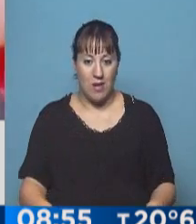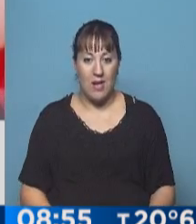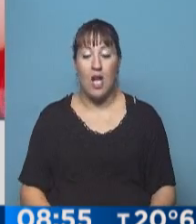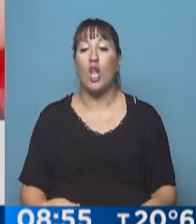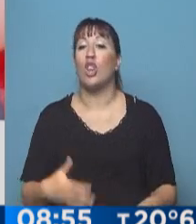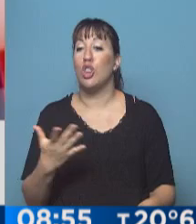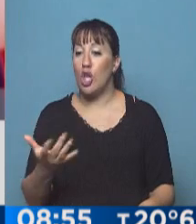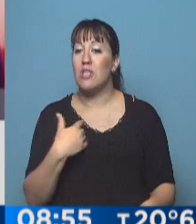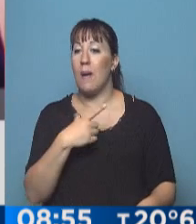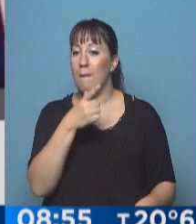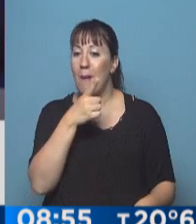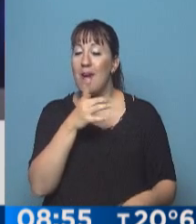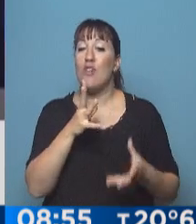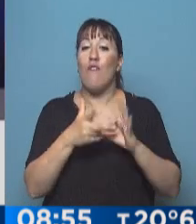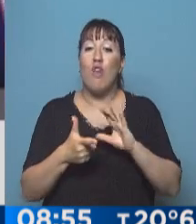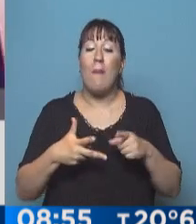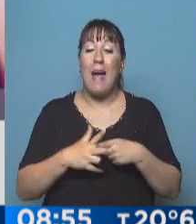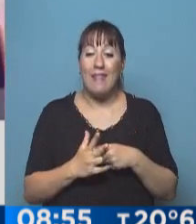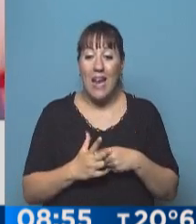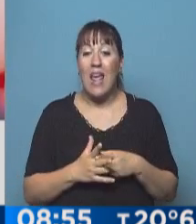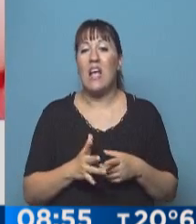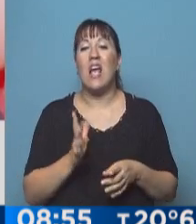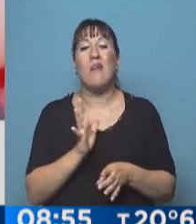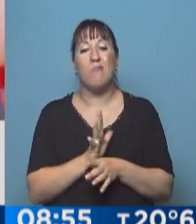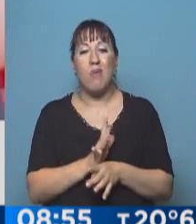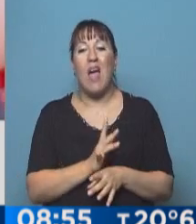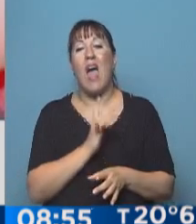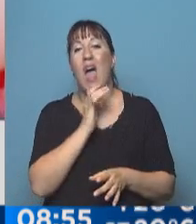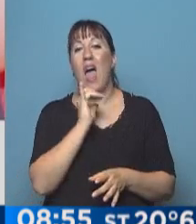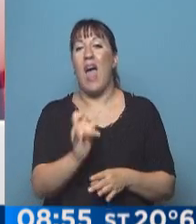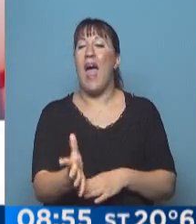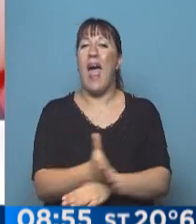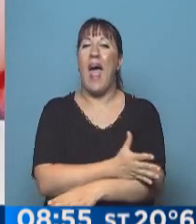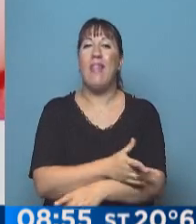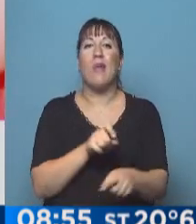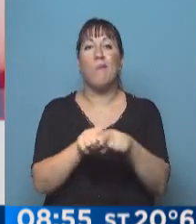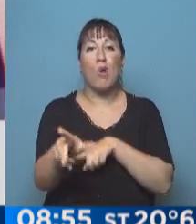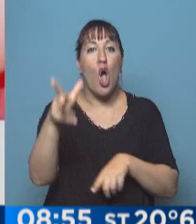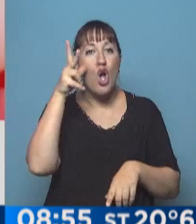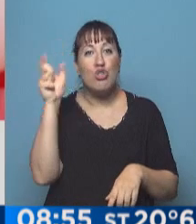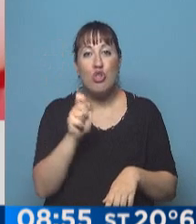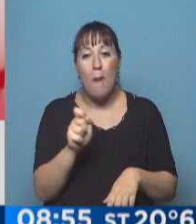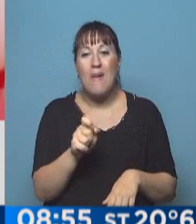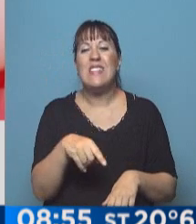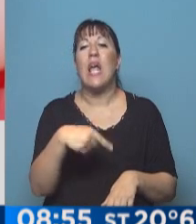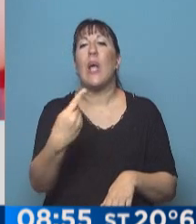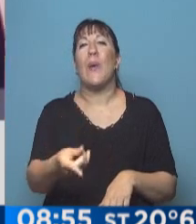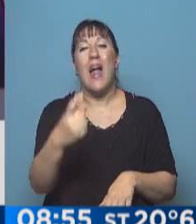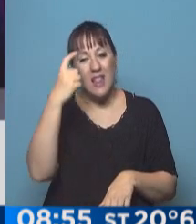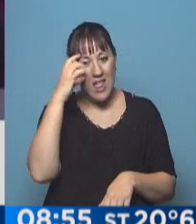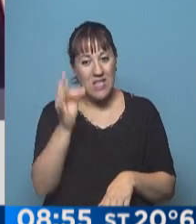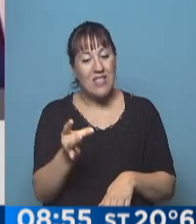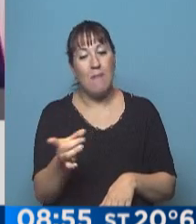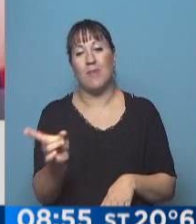me parece que desde el punto de vista técnico, anticipar 8 meses lo que vas a hacer el 10 de diciembre no es muy lo